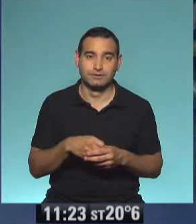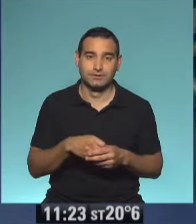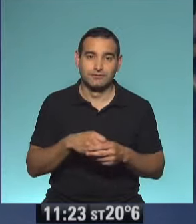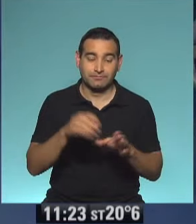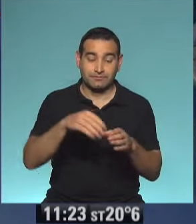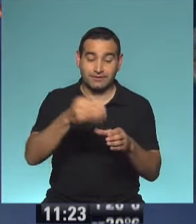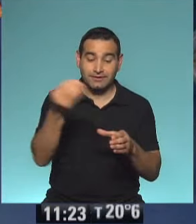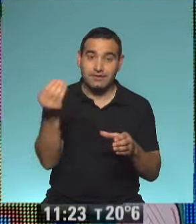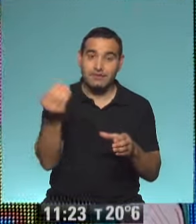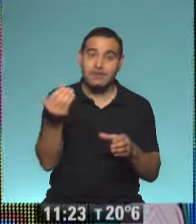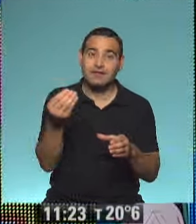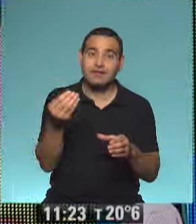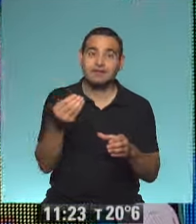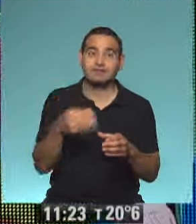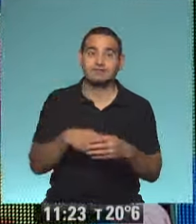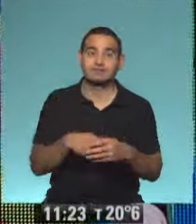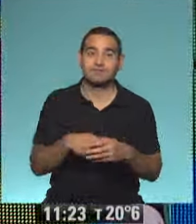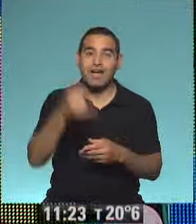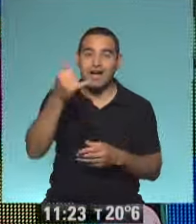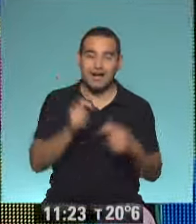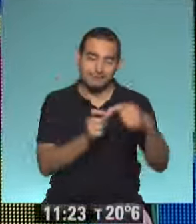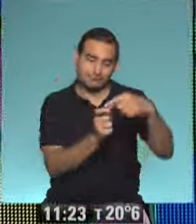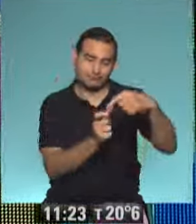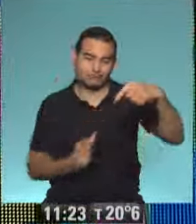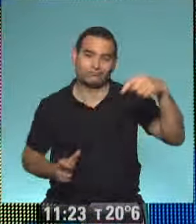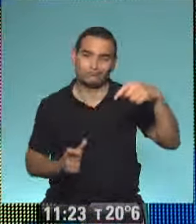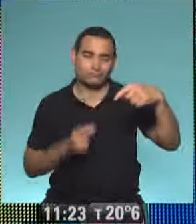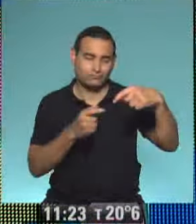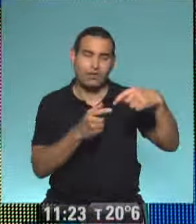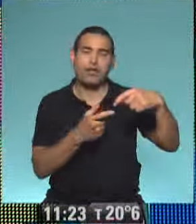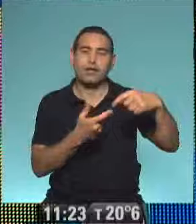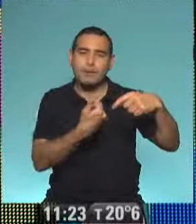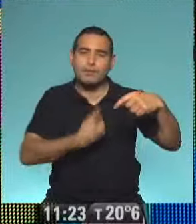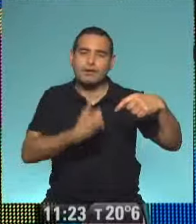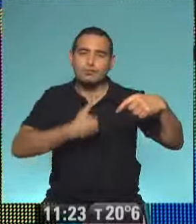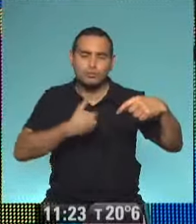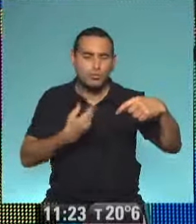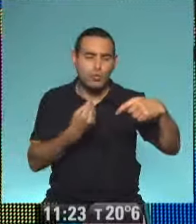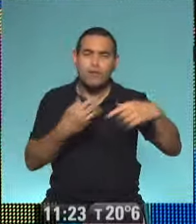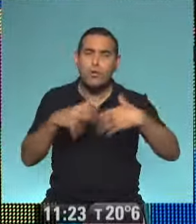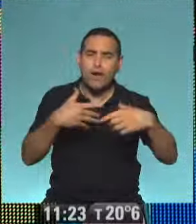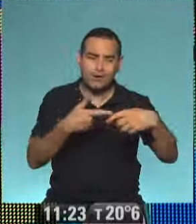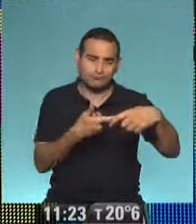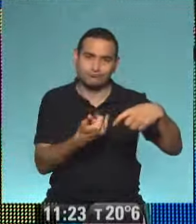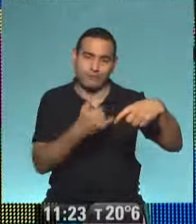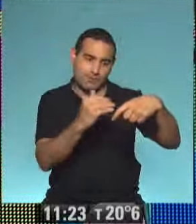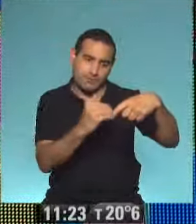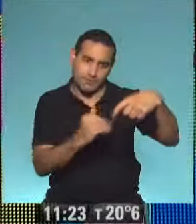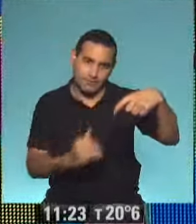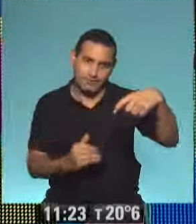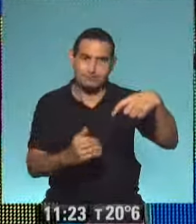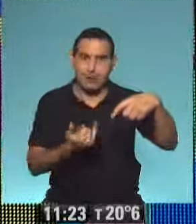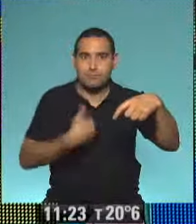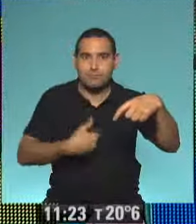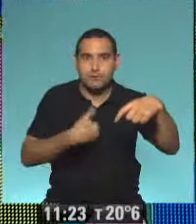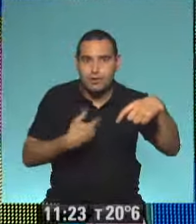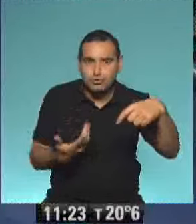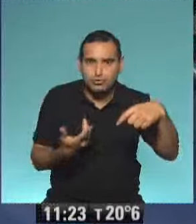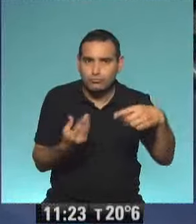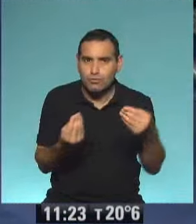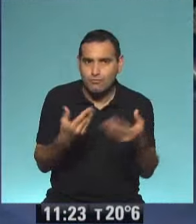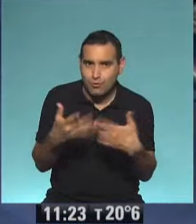si entramos y los abrimos, entonces tenemos una tarjetita que nos va dando todas estas indicaciones, ¿no? Porque Tenemos que saber de qué se trata